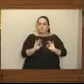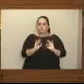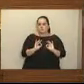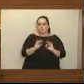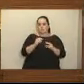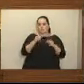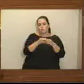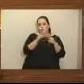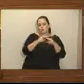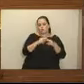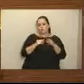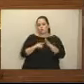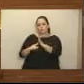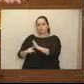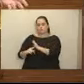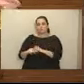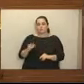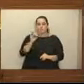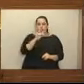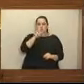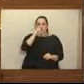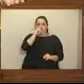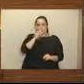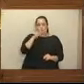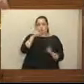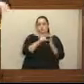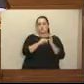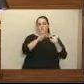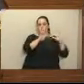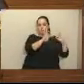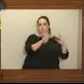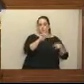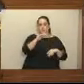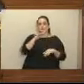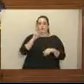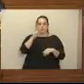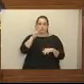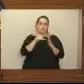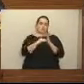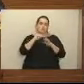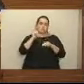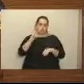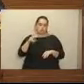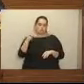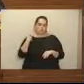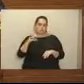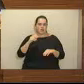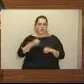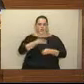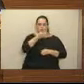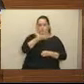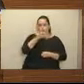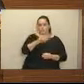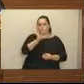partido? Dado que en los años 2009 y 2012 salieron ya diversas noticias sobre posibles casos de nepotismo y corrupción